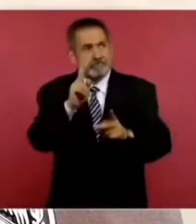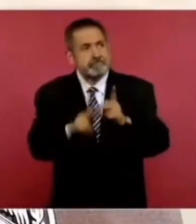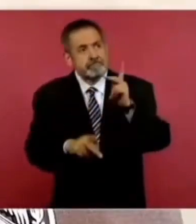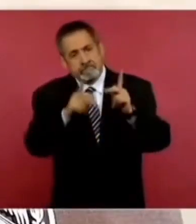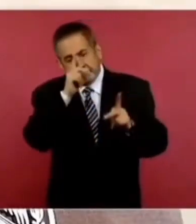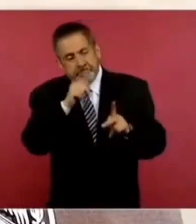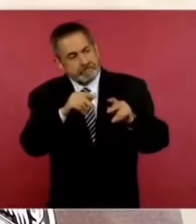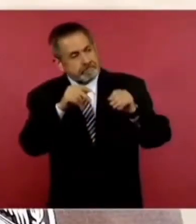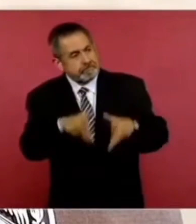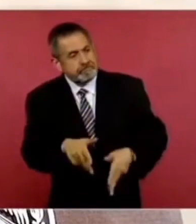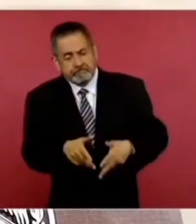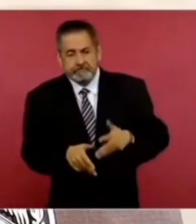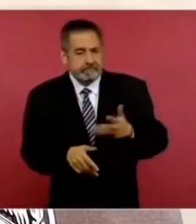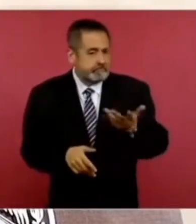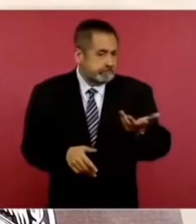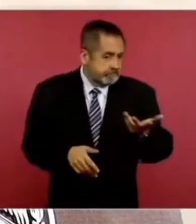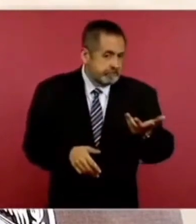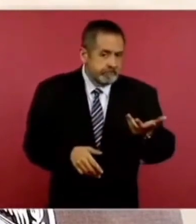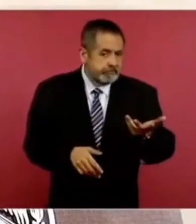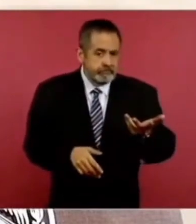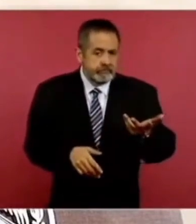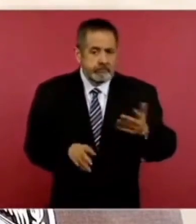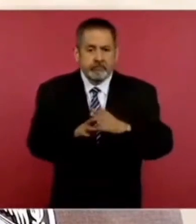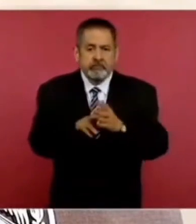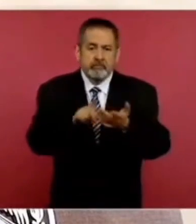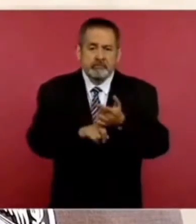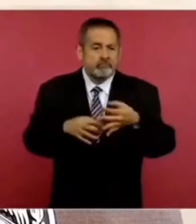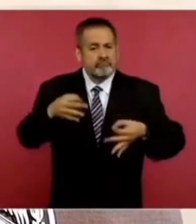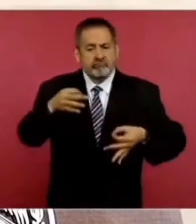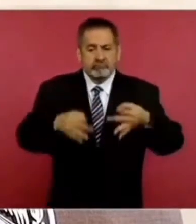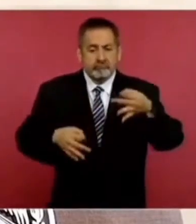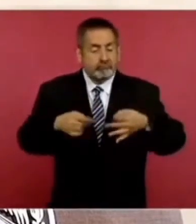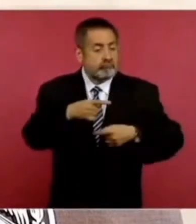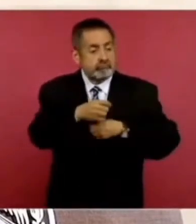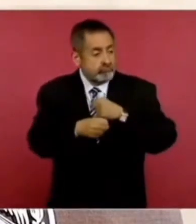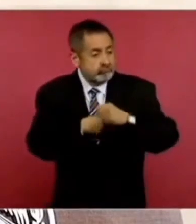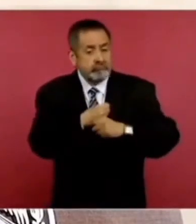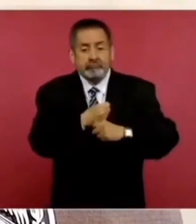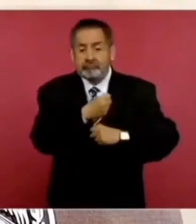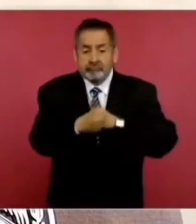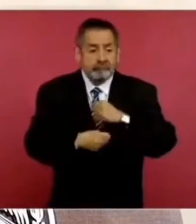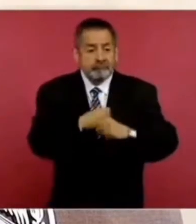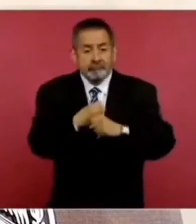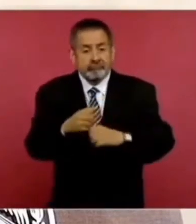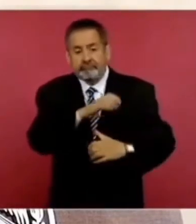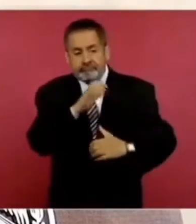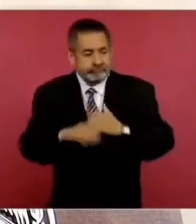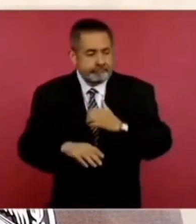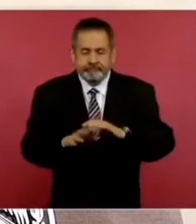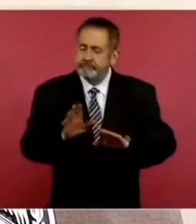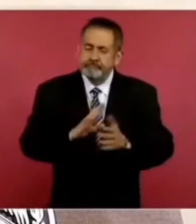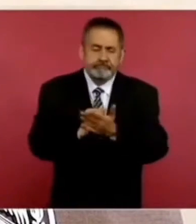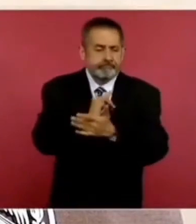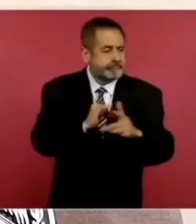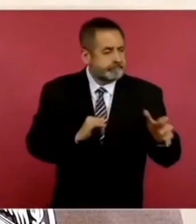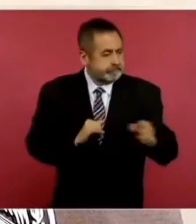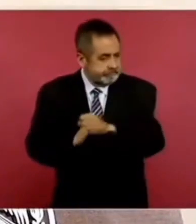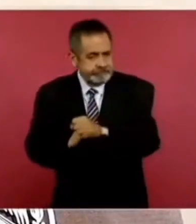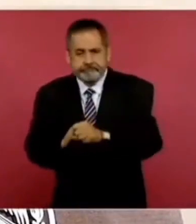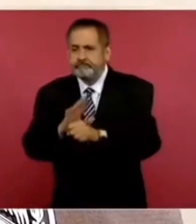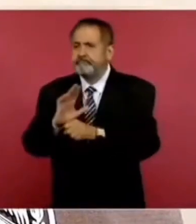inconclusa que llegó a juicios y que llevaba años sin concluirse, que ahora ya está